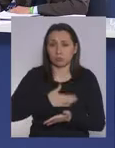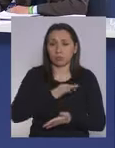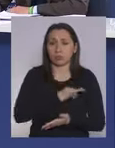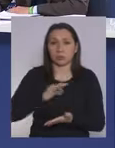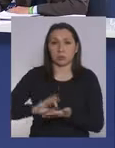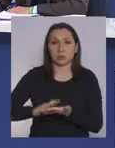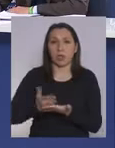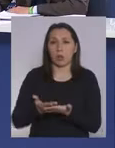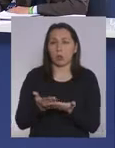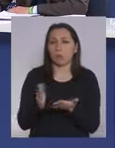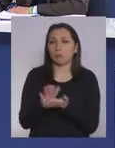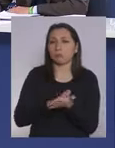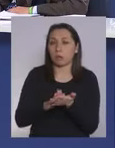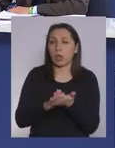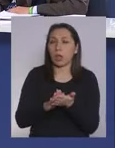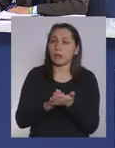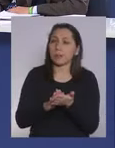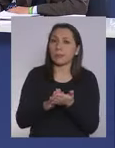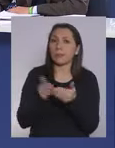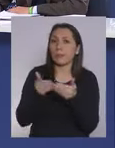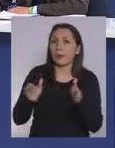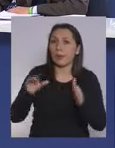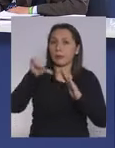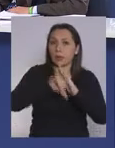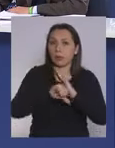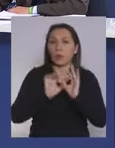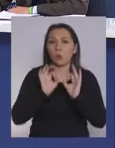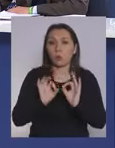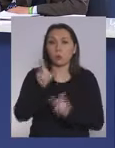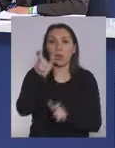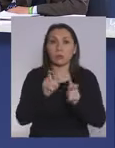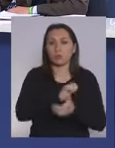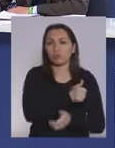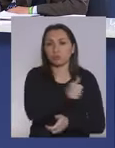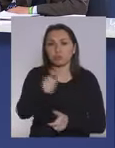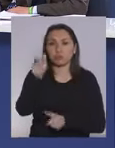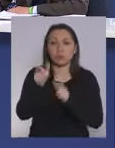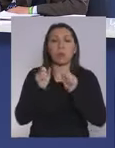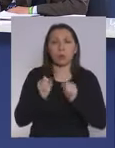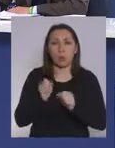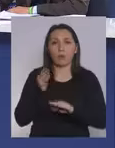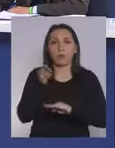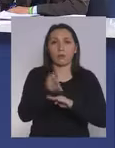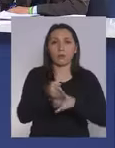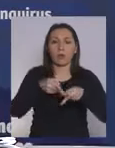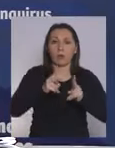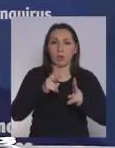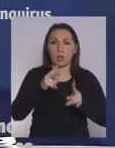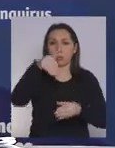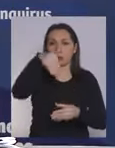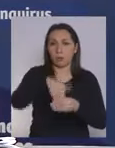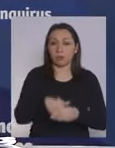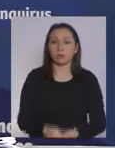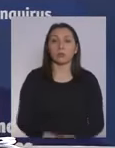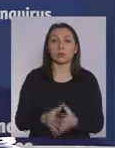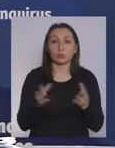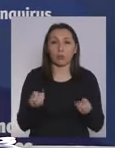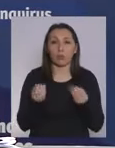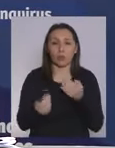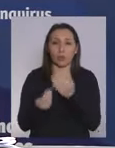salud por ejemplo a levantar la cuarentena para ese día y así todas las personas pueden ejercer su derecho a voto muy buenos